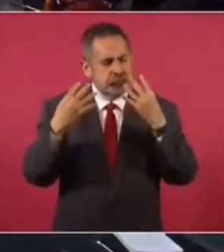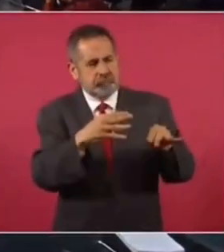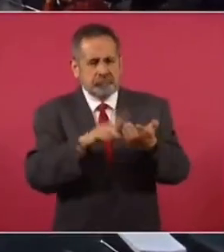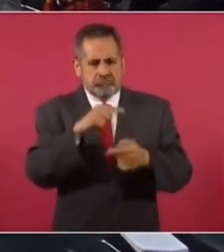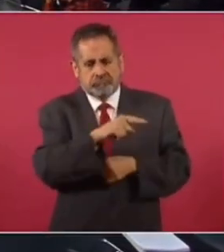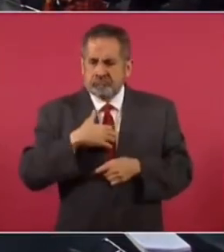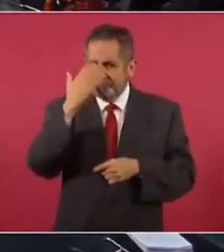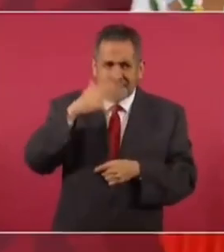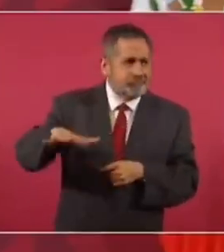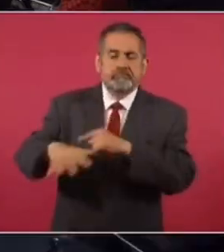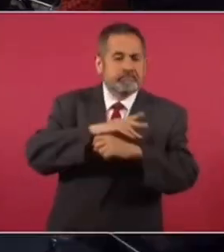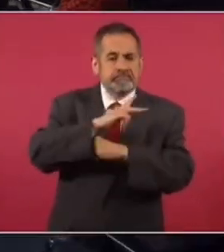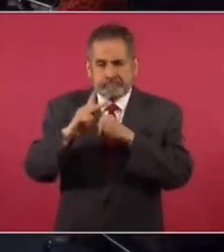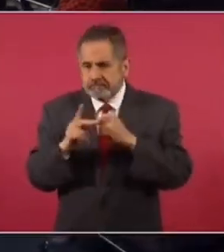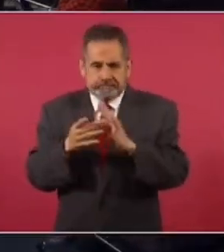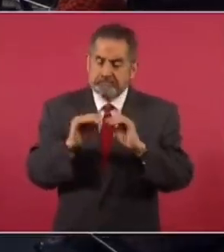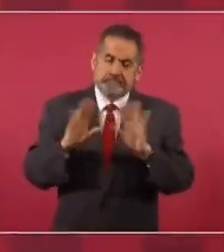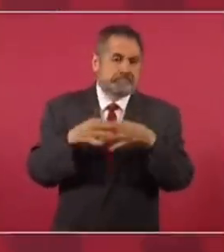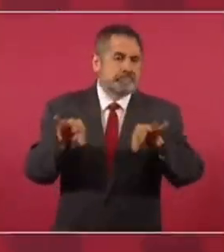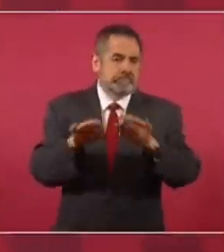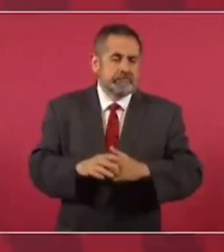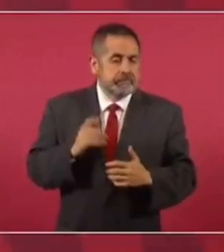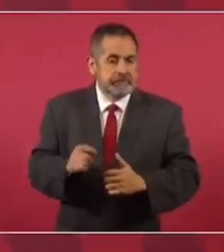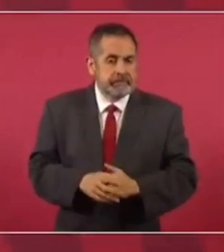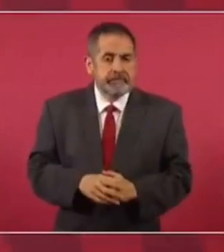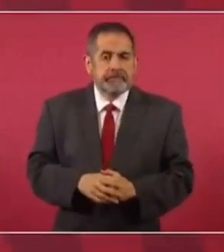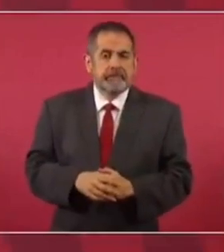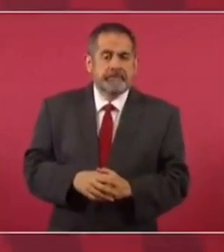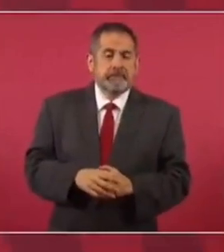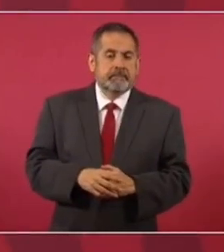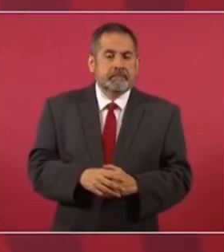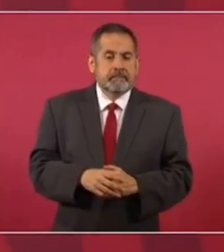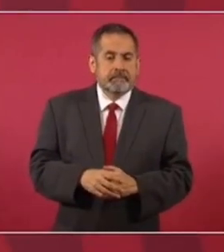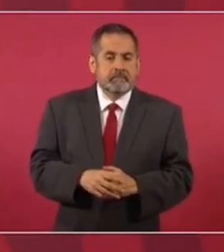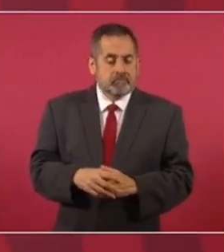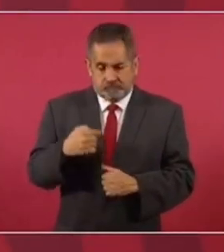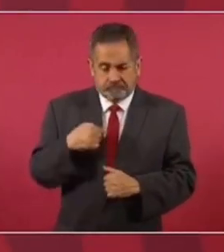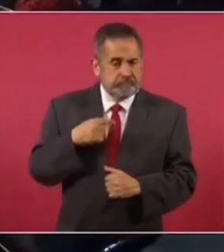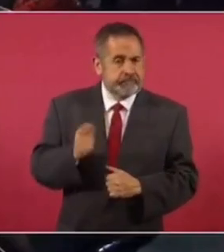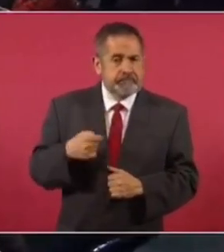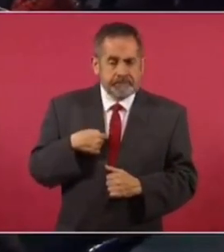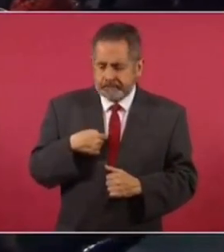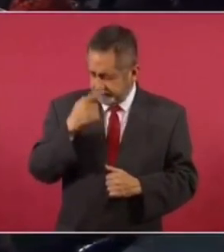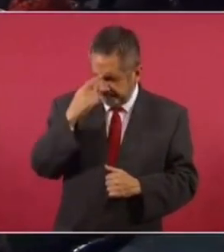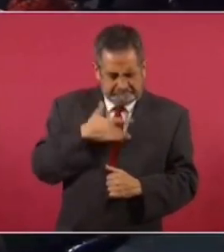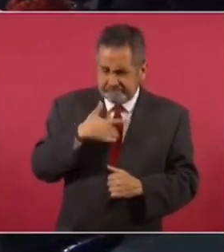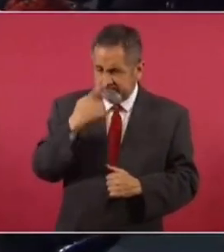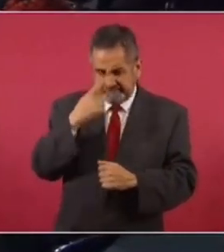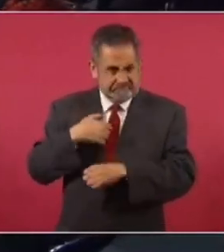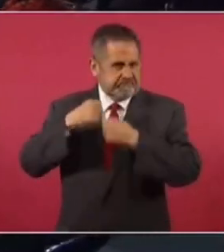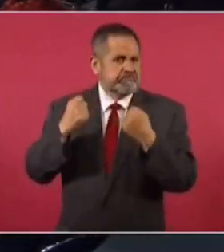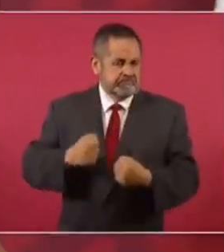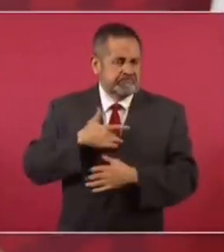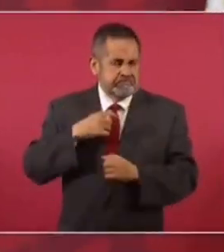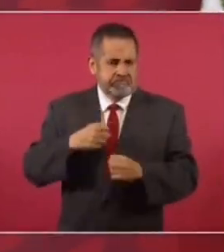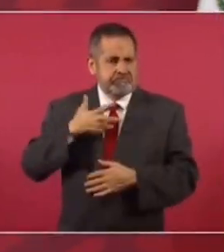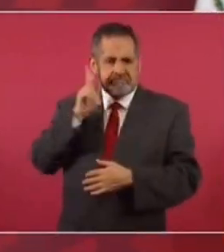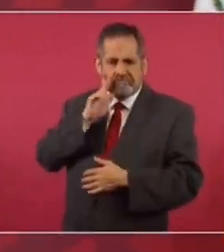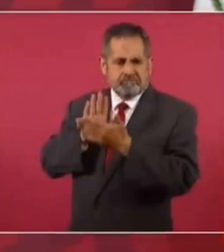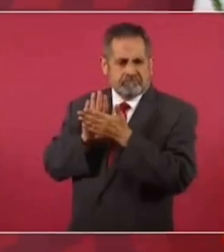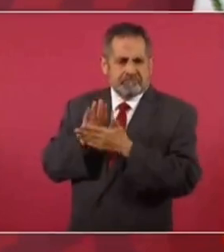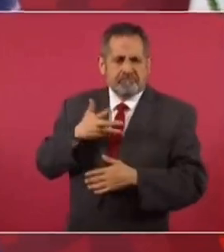que se tome conciencia de esto, porque estoy absolutamente seguro, y tengo